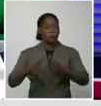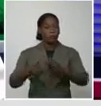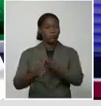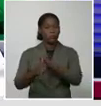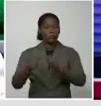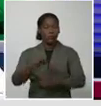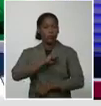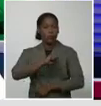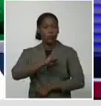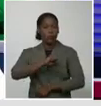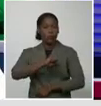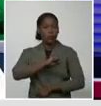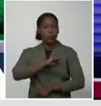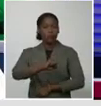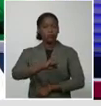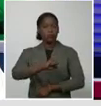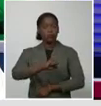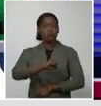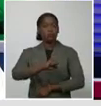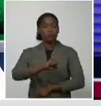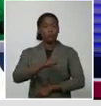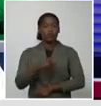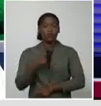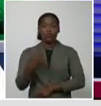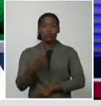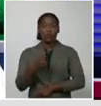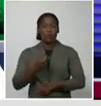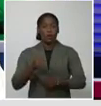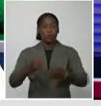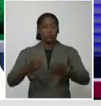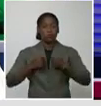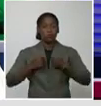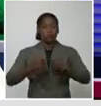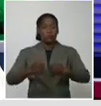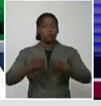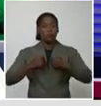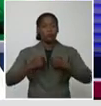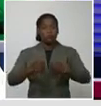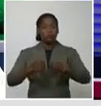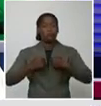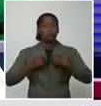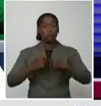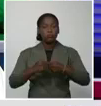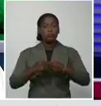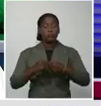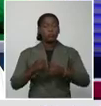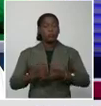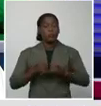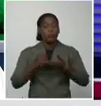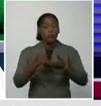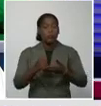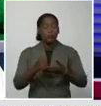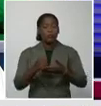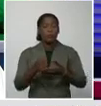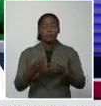la cual no fue posible su reanimación, no obstante las maniobras que se aplicaron para